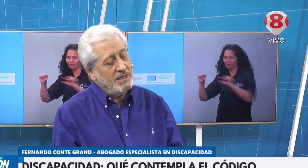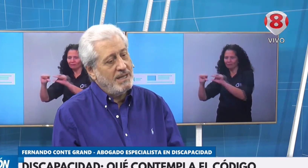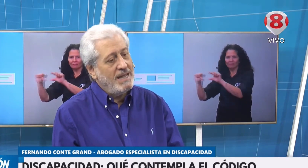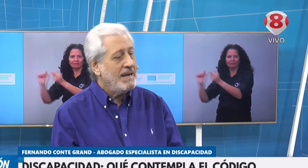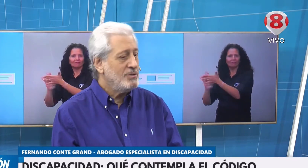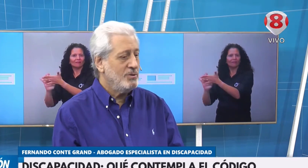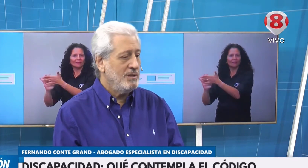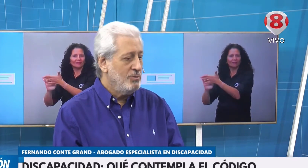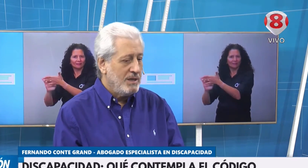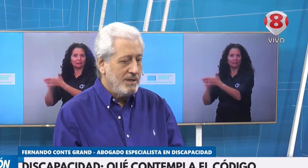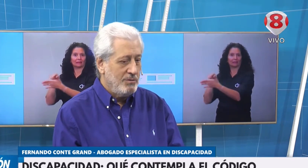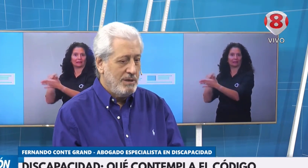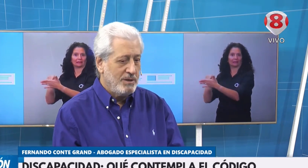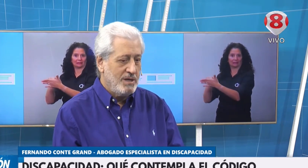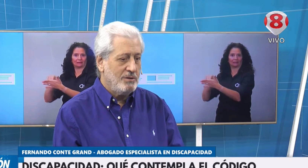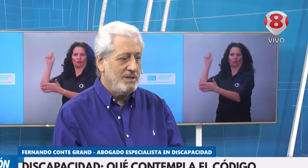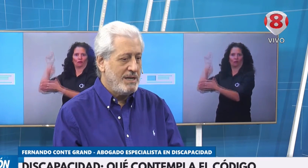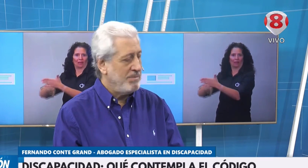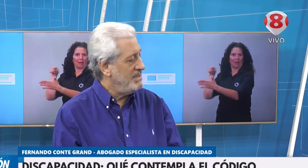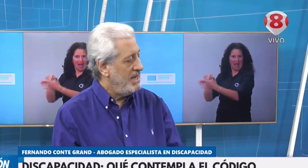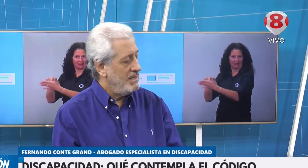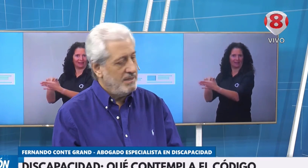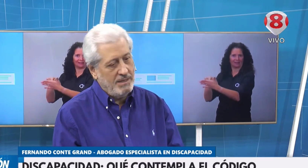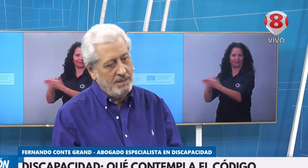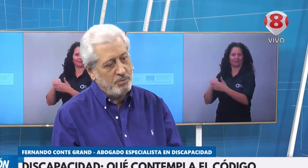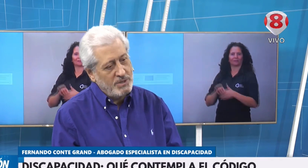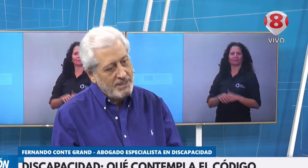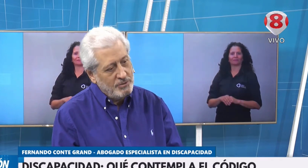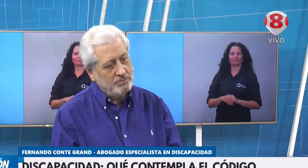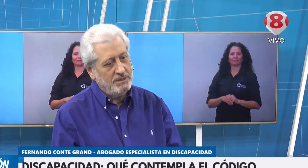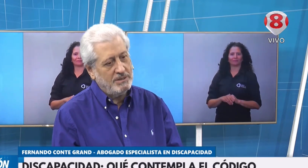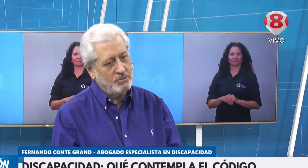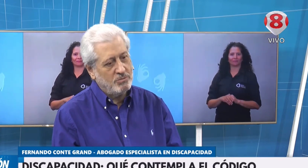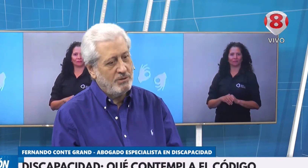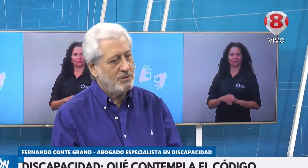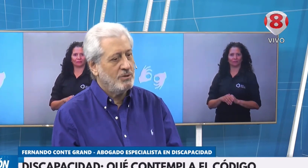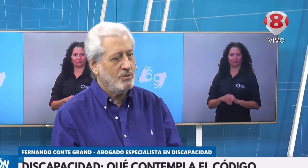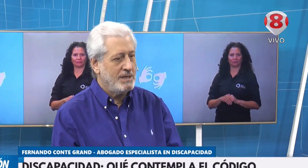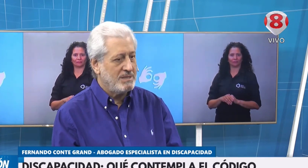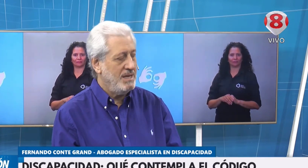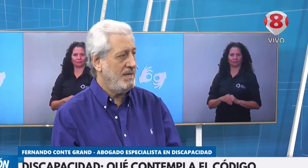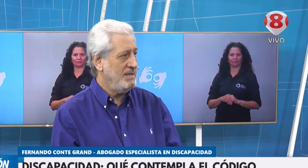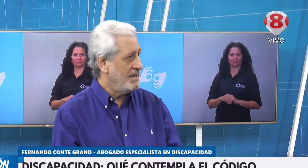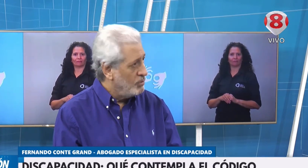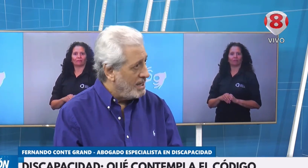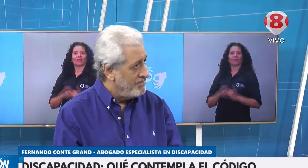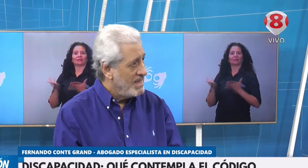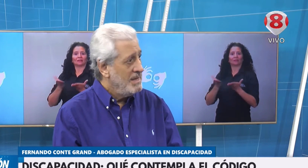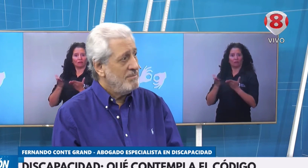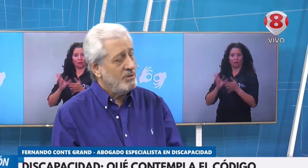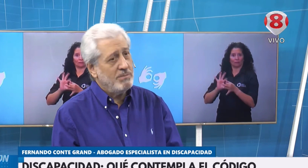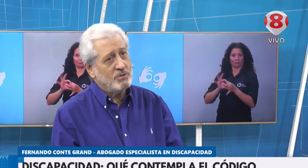permitiría decir en caso de duda de que una persona con discapacidad eh Y por si cierto subrayo esto con discapacidad